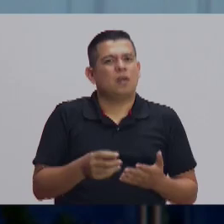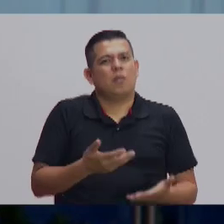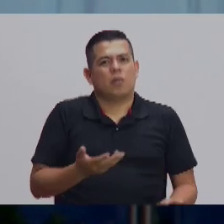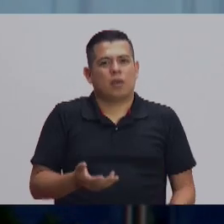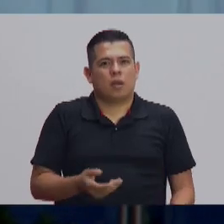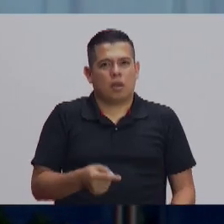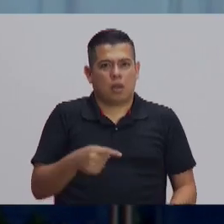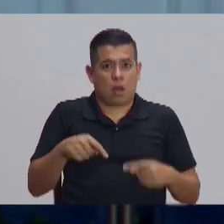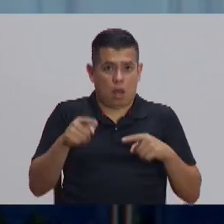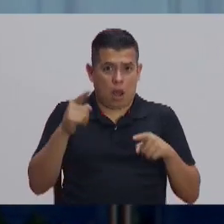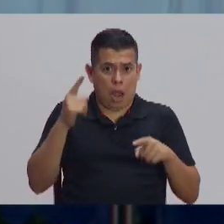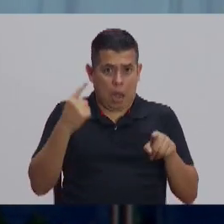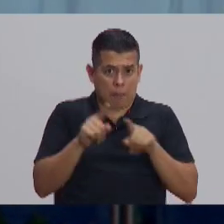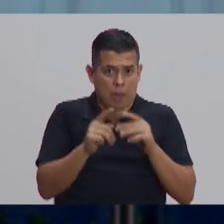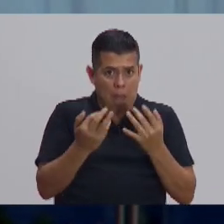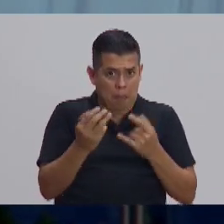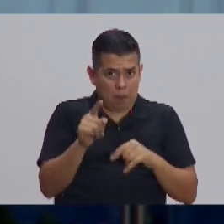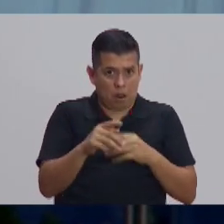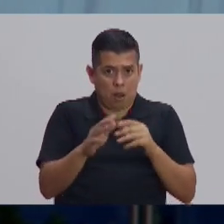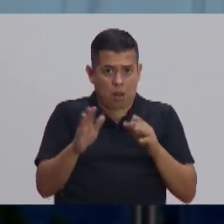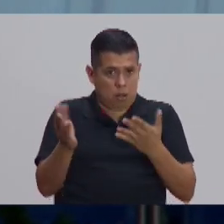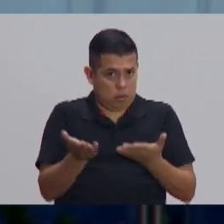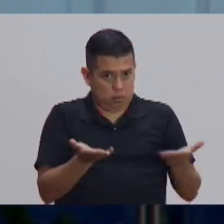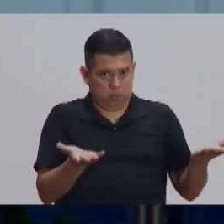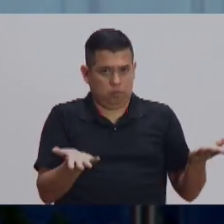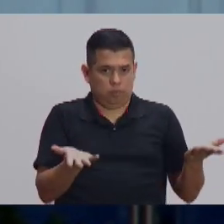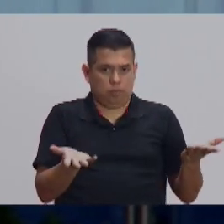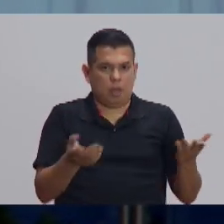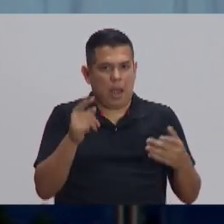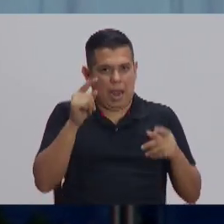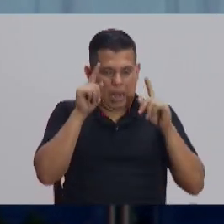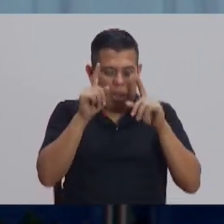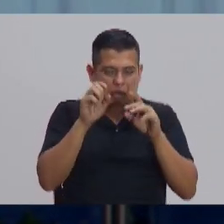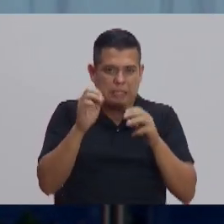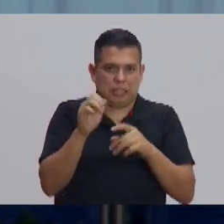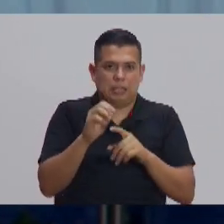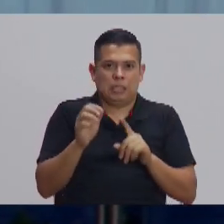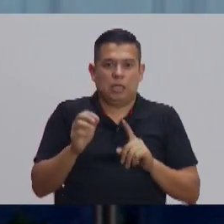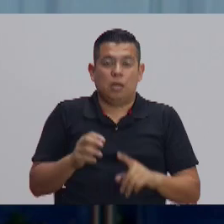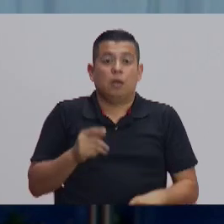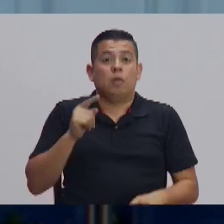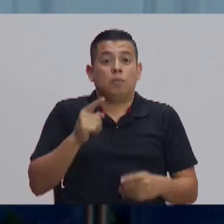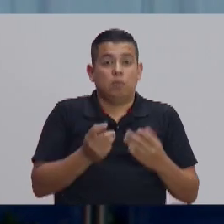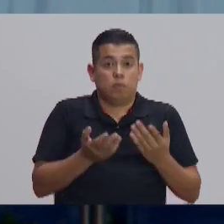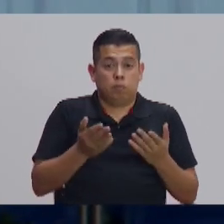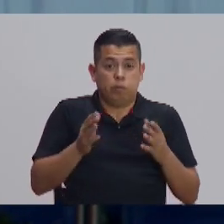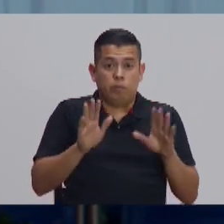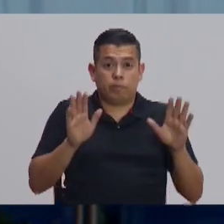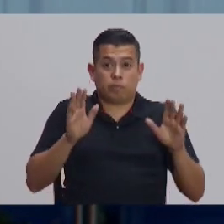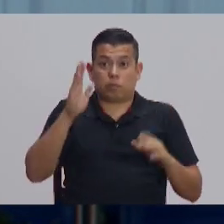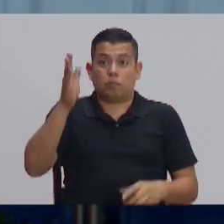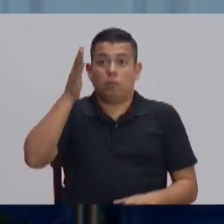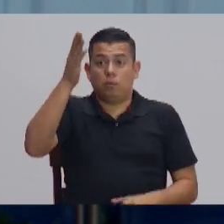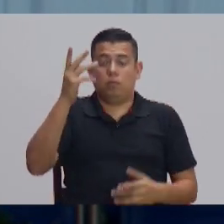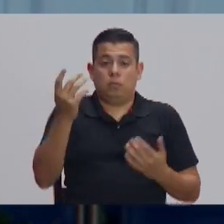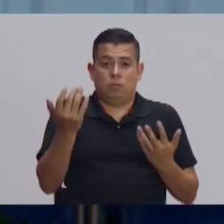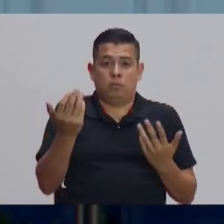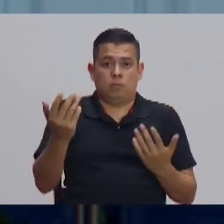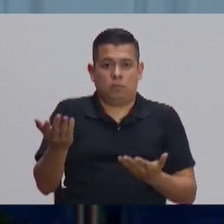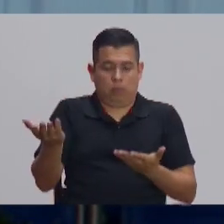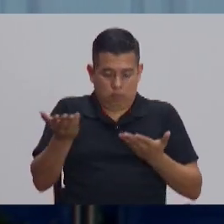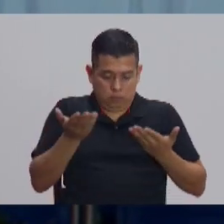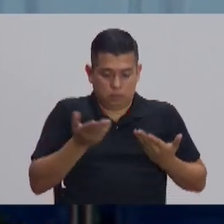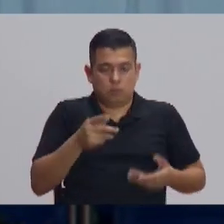iva vos crees que los hermanos te van a estar esperando con los brazos abiertos puede que no pero cristo siempre nos espera con los brazos